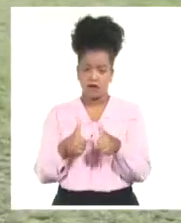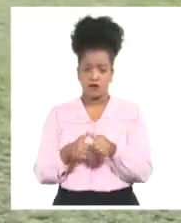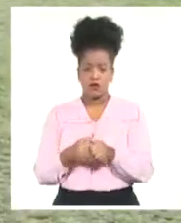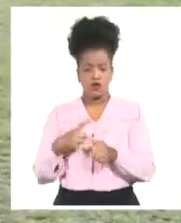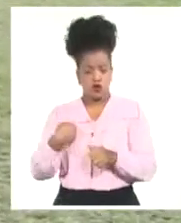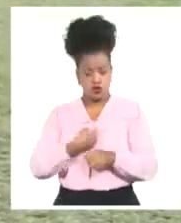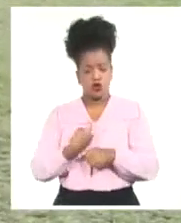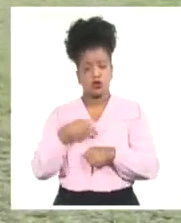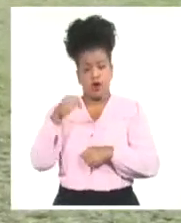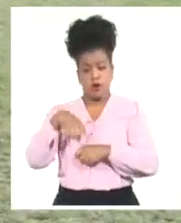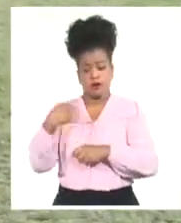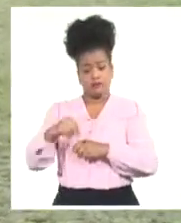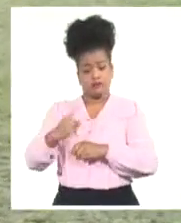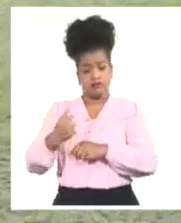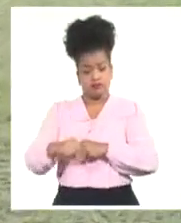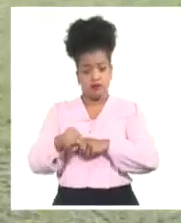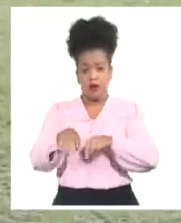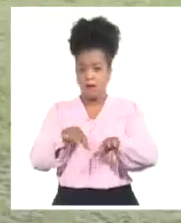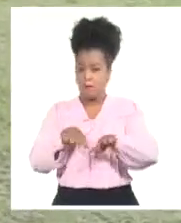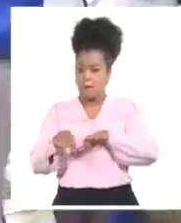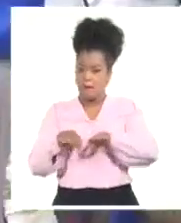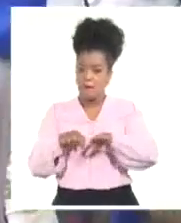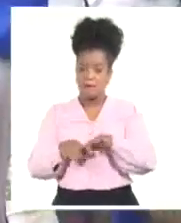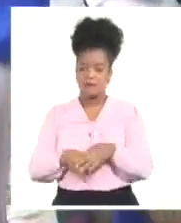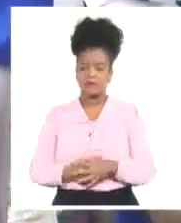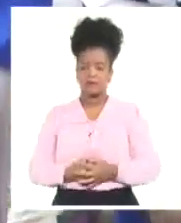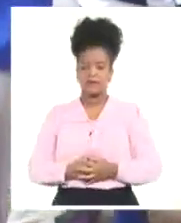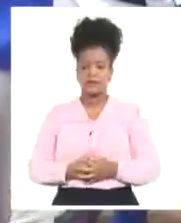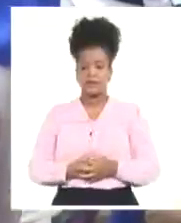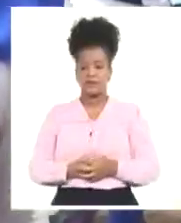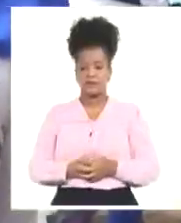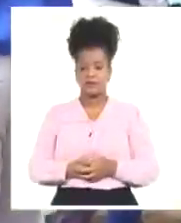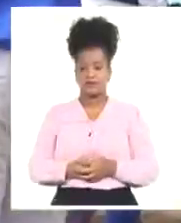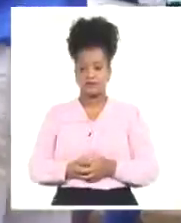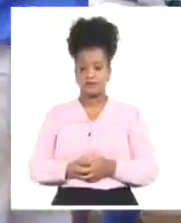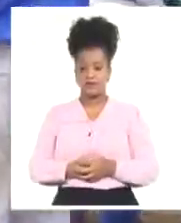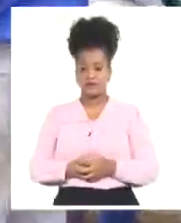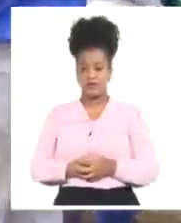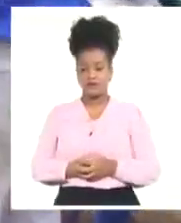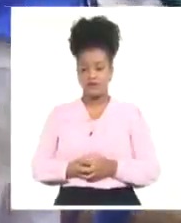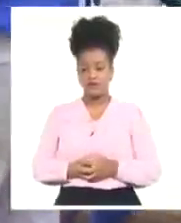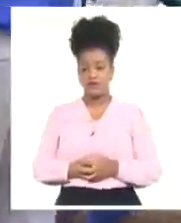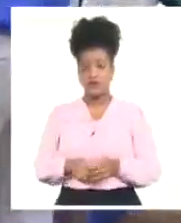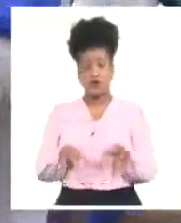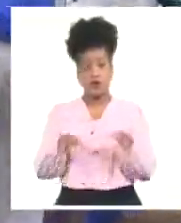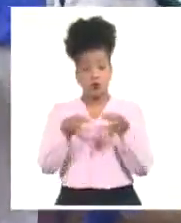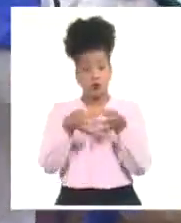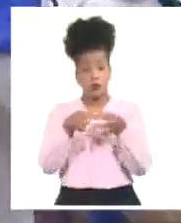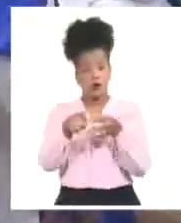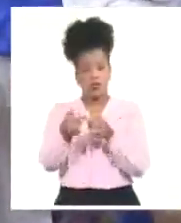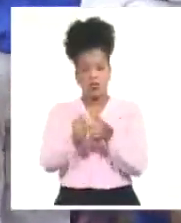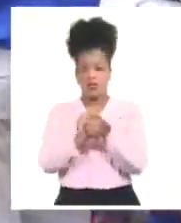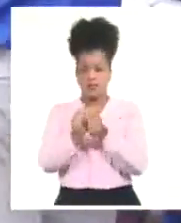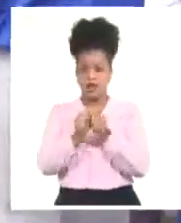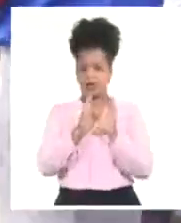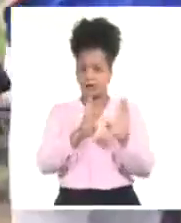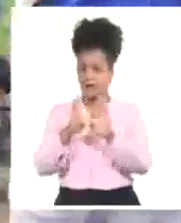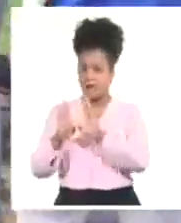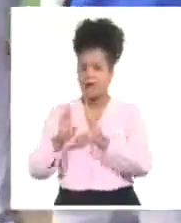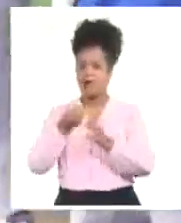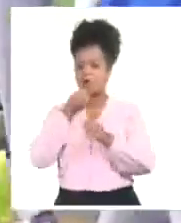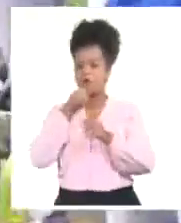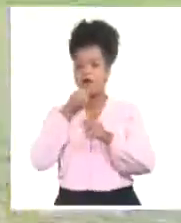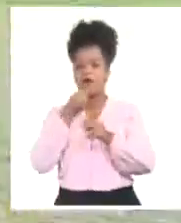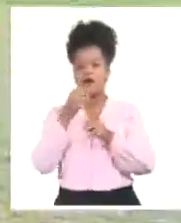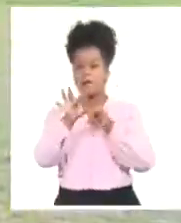estamos preparando para esa área, fortalecer un poquito más. En esta preselección ampliada se harán varios cortes con la finalidad de que hagan el viaje los